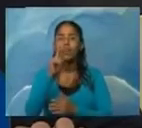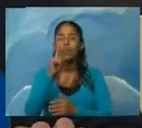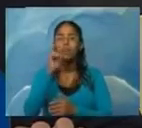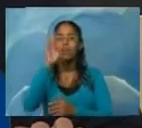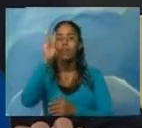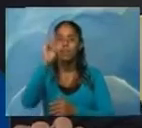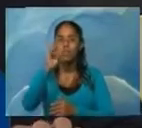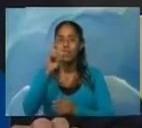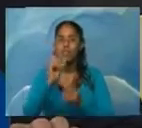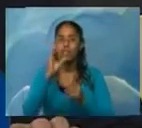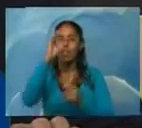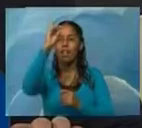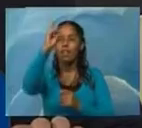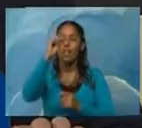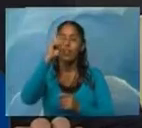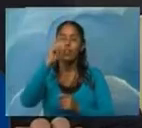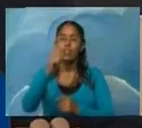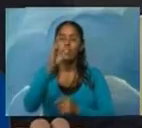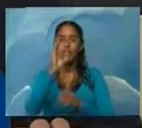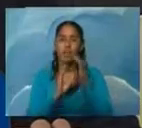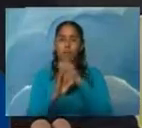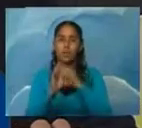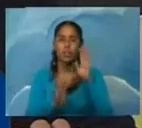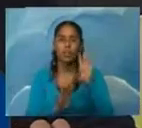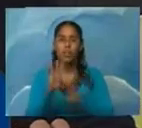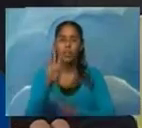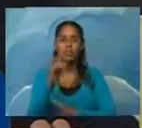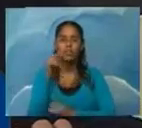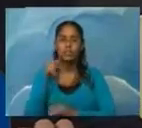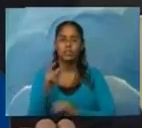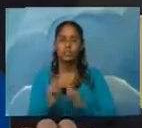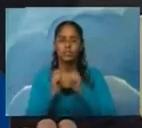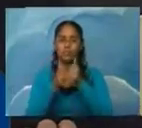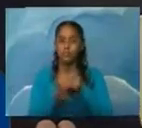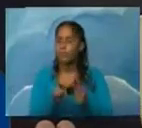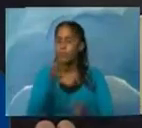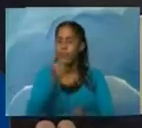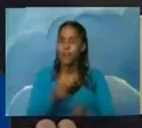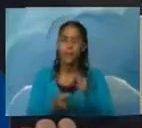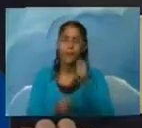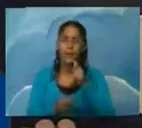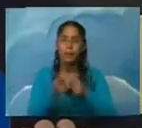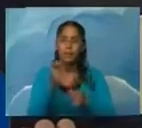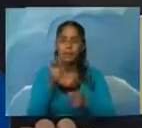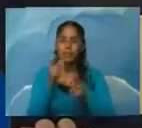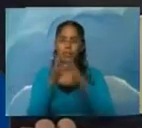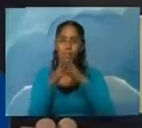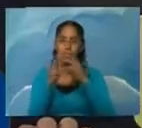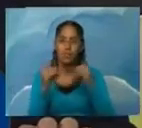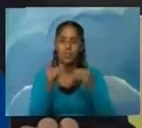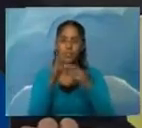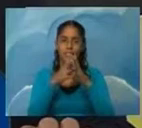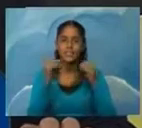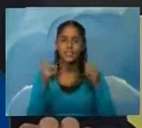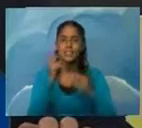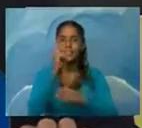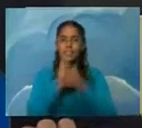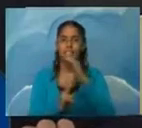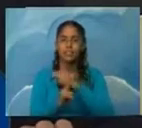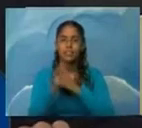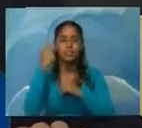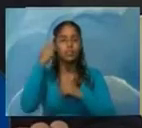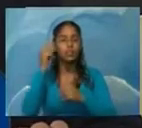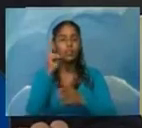repito, Deuteronomio, capítulo 14. Fíjese, aquí vamos, paso a paso, poco a poco, capítulo a capítulo, versículo